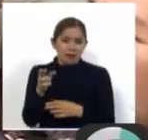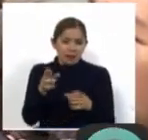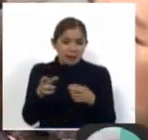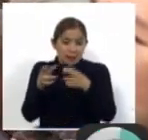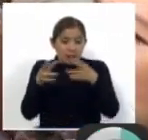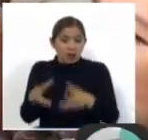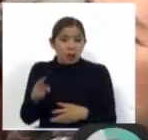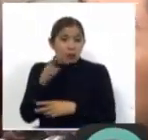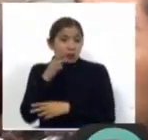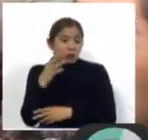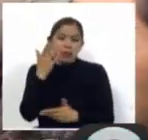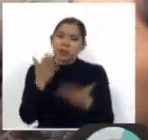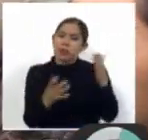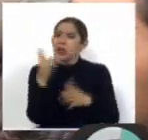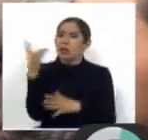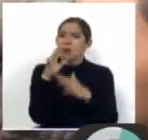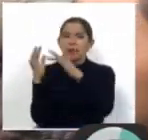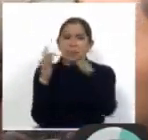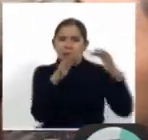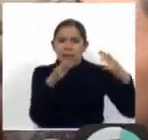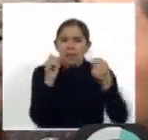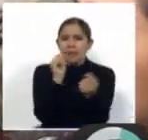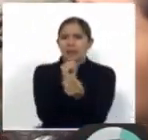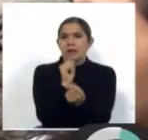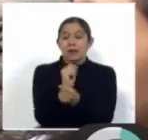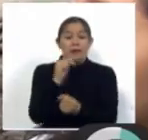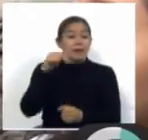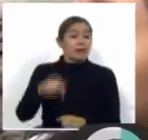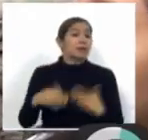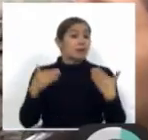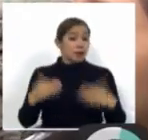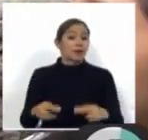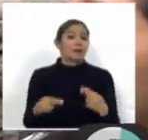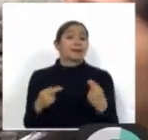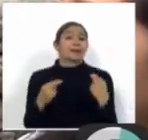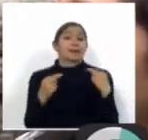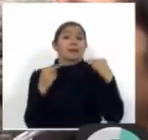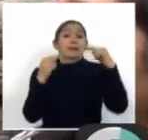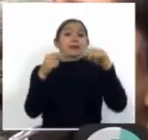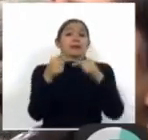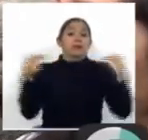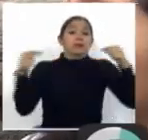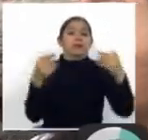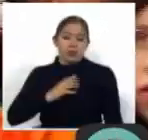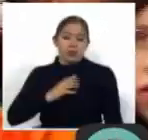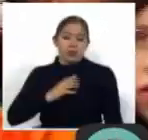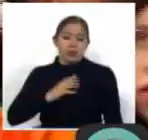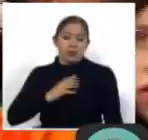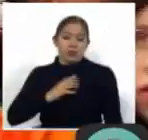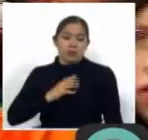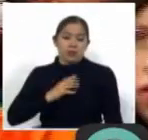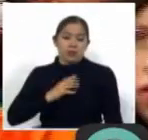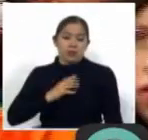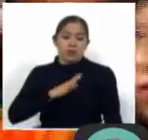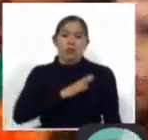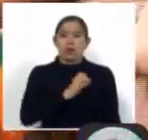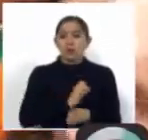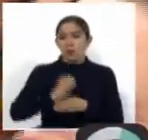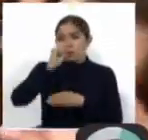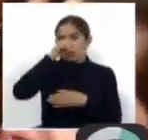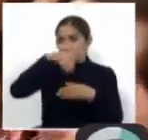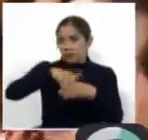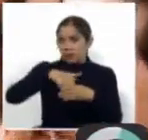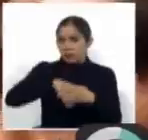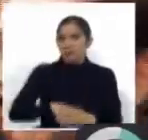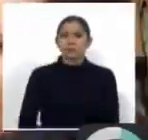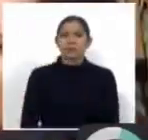que se desate en el país una guerra civil. Ese es el nivel de desafío que tiene el Tribunal Supremo Electoral. Los